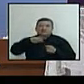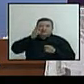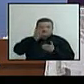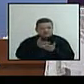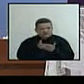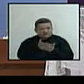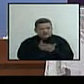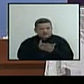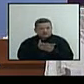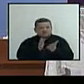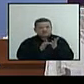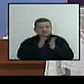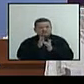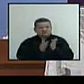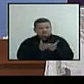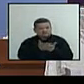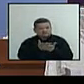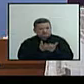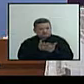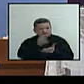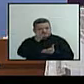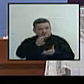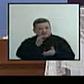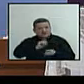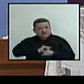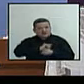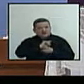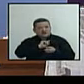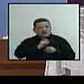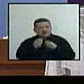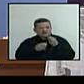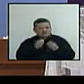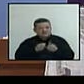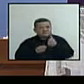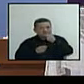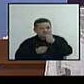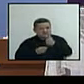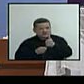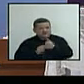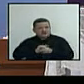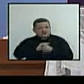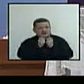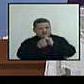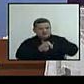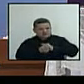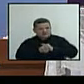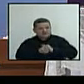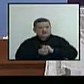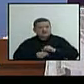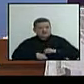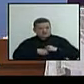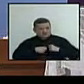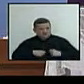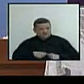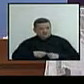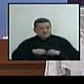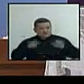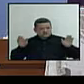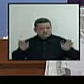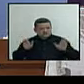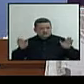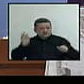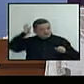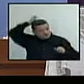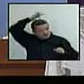temporales que se puedan dedicar mejor a las eternas. Por eso, con todos los ángeles y